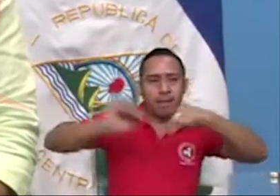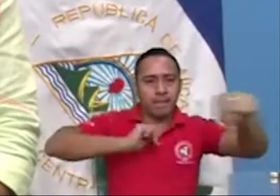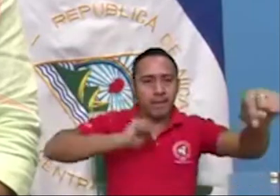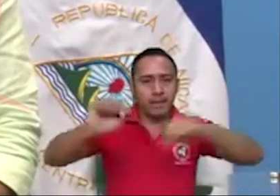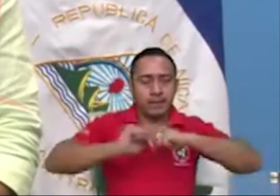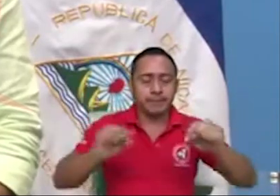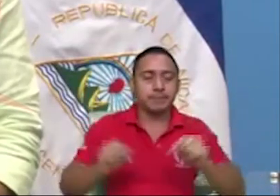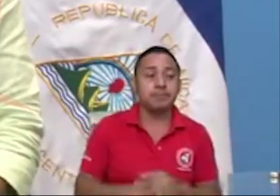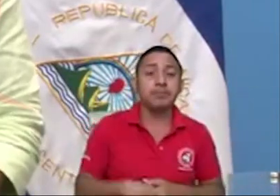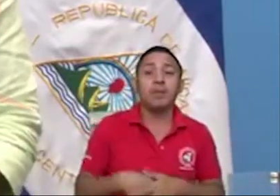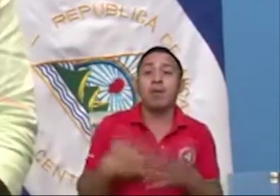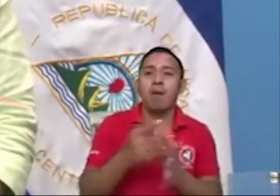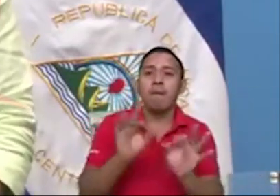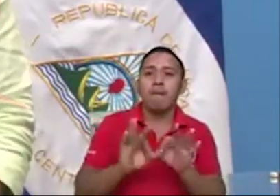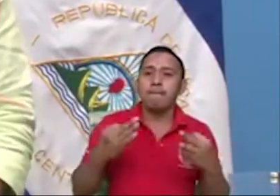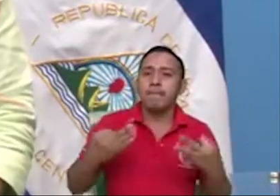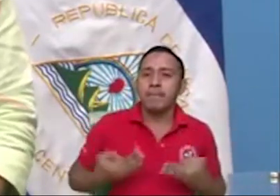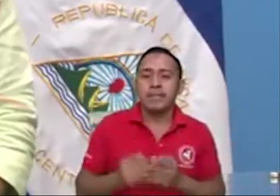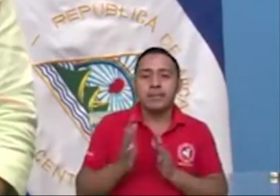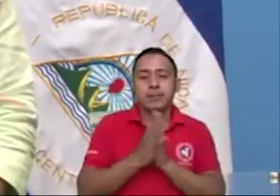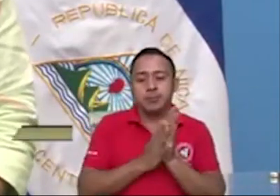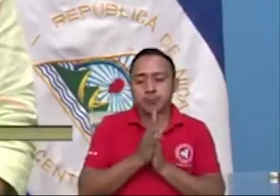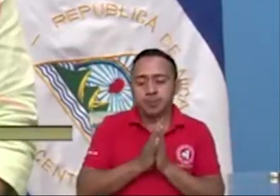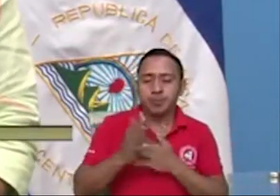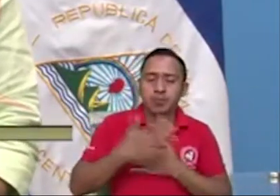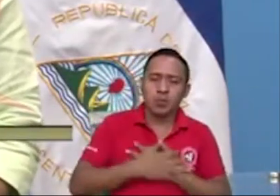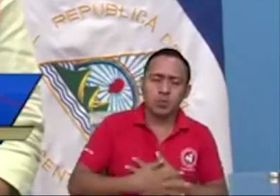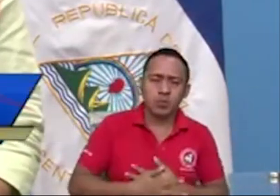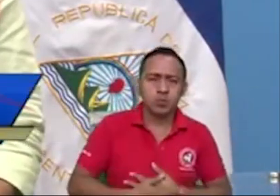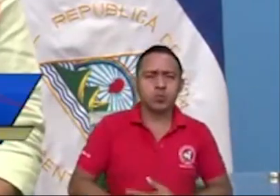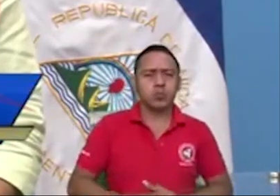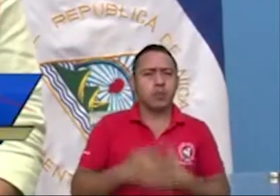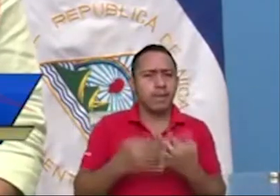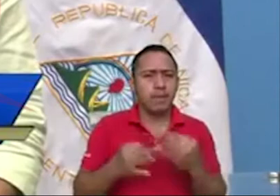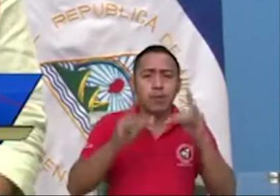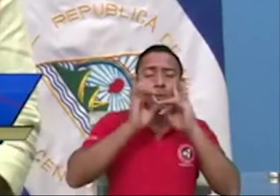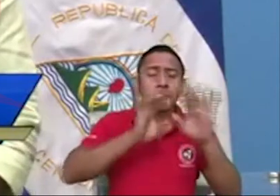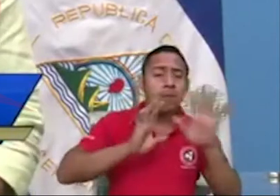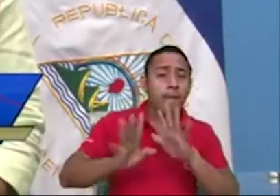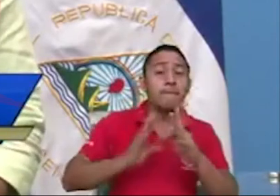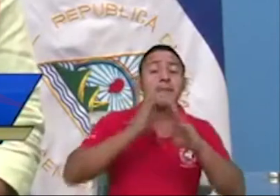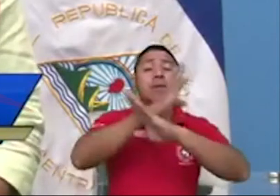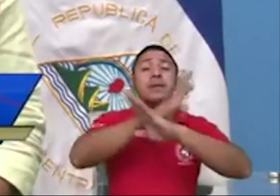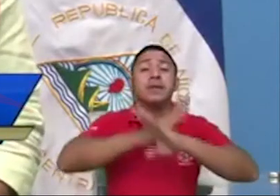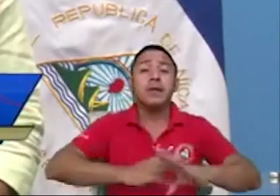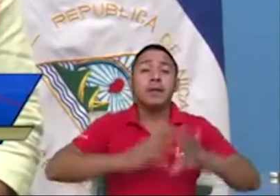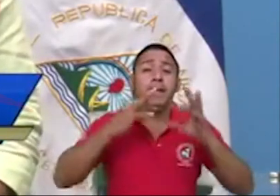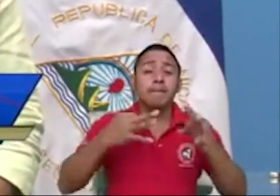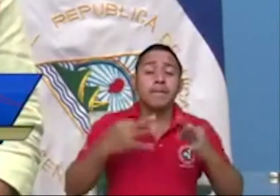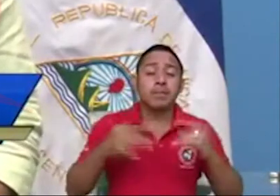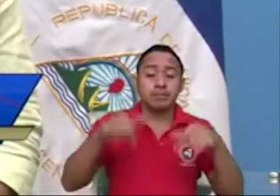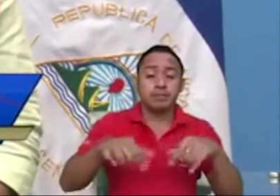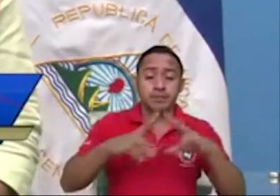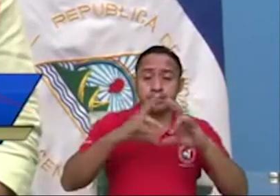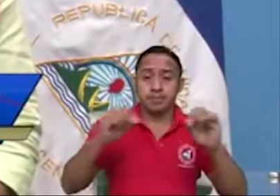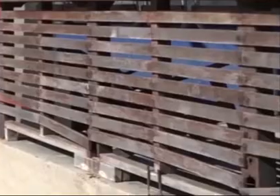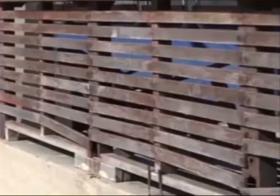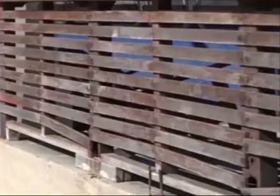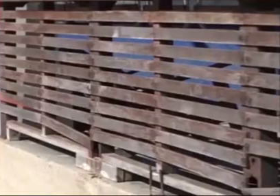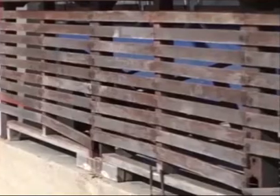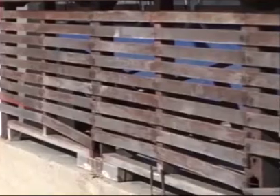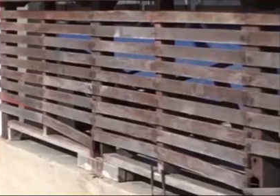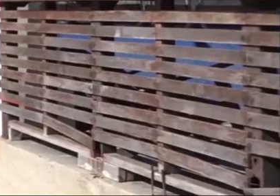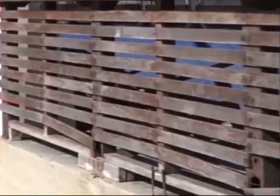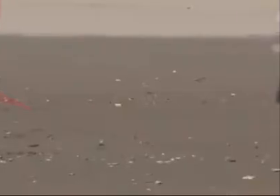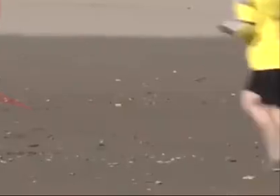el cómo las familias disfrutaron de la tranquilidad, de la seguridad, de la paz que se vive en Nicaragua y disfrutaron